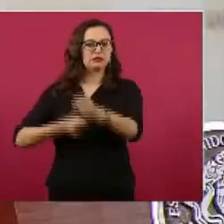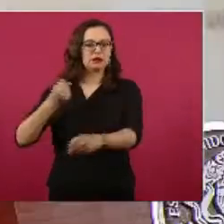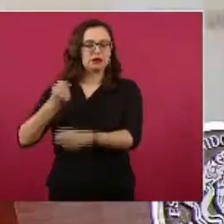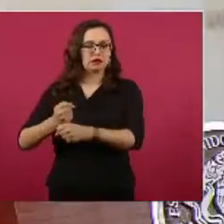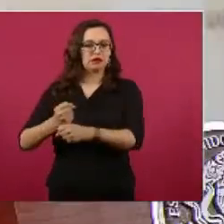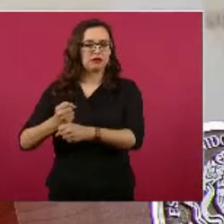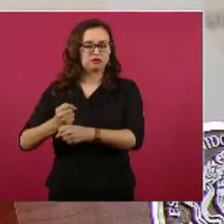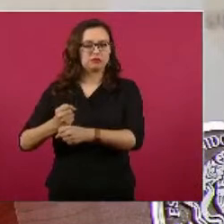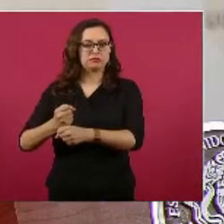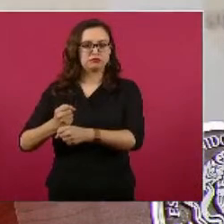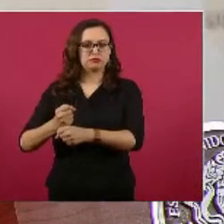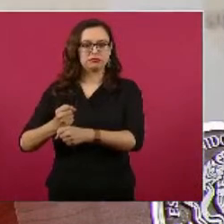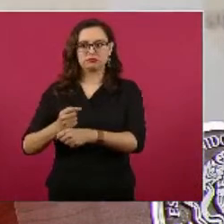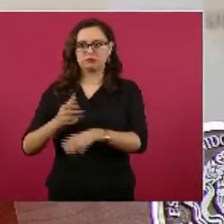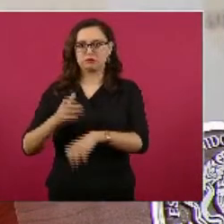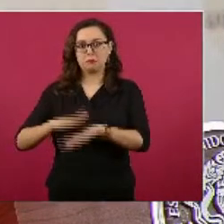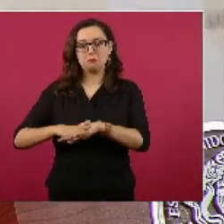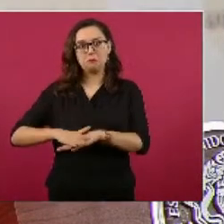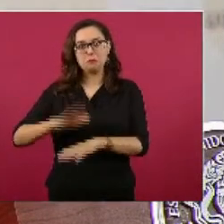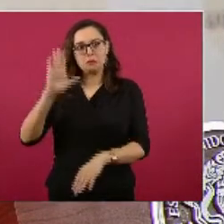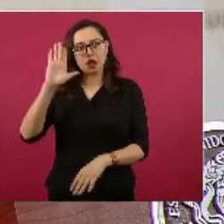años más